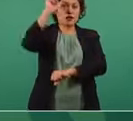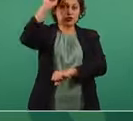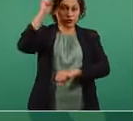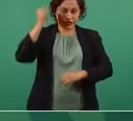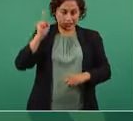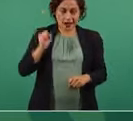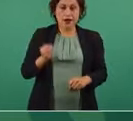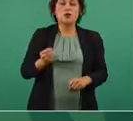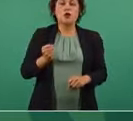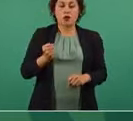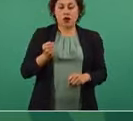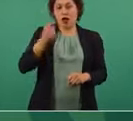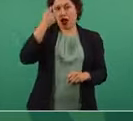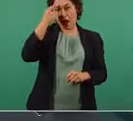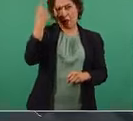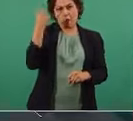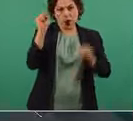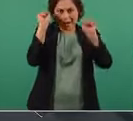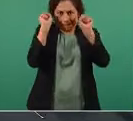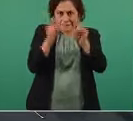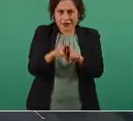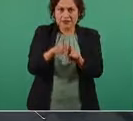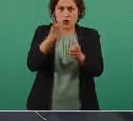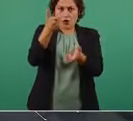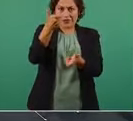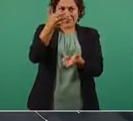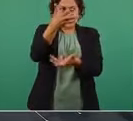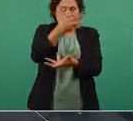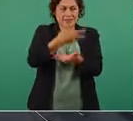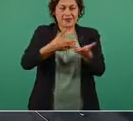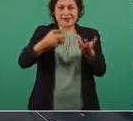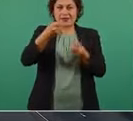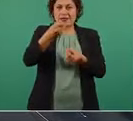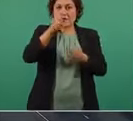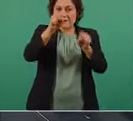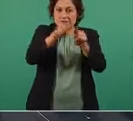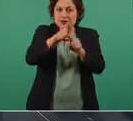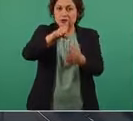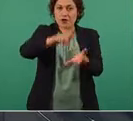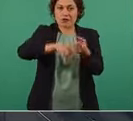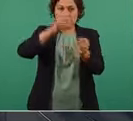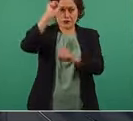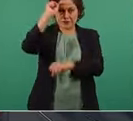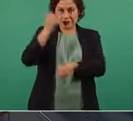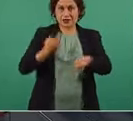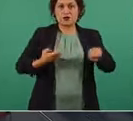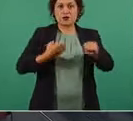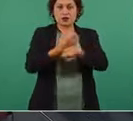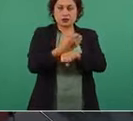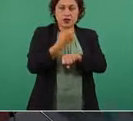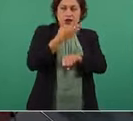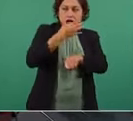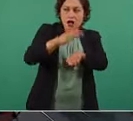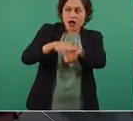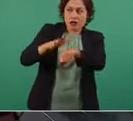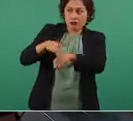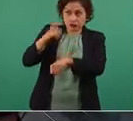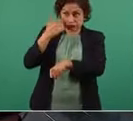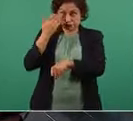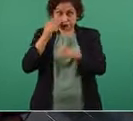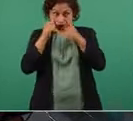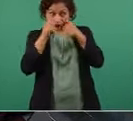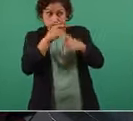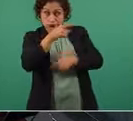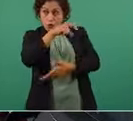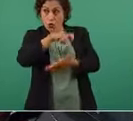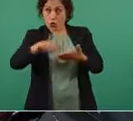para que quede el dinero en el estado, que si se interesa, si pueden comprar el terreno, y